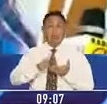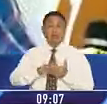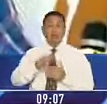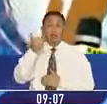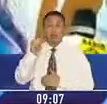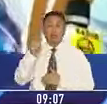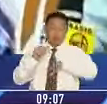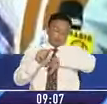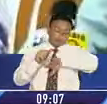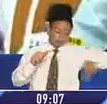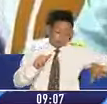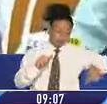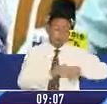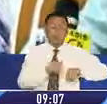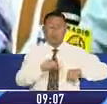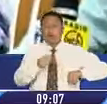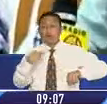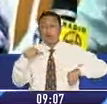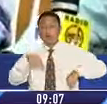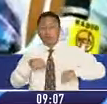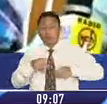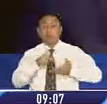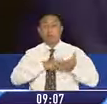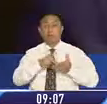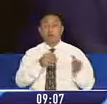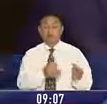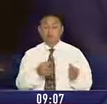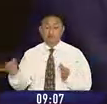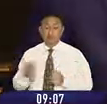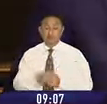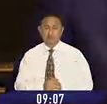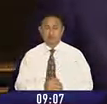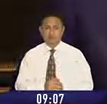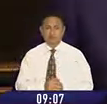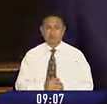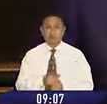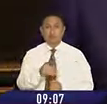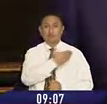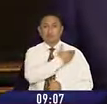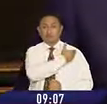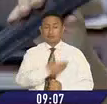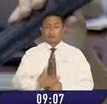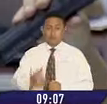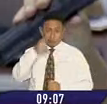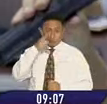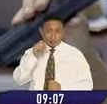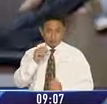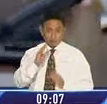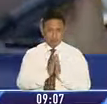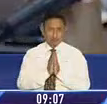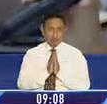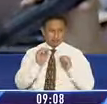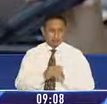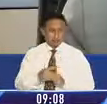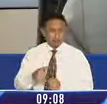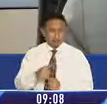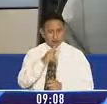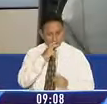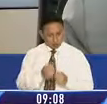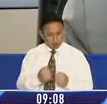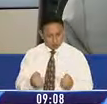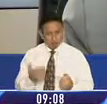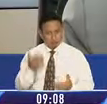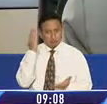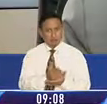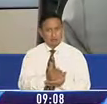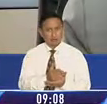y el resto salga para reprogramación de ahí que exhortan al presidente Guillermo lasso poner mano dura y yo creo que